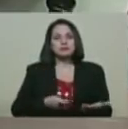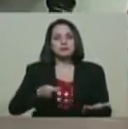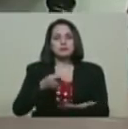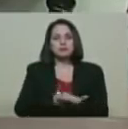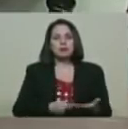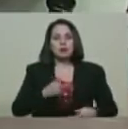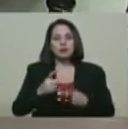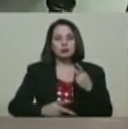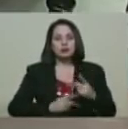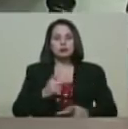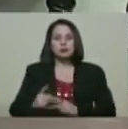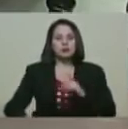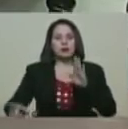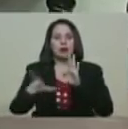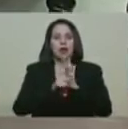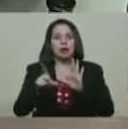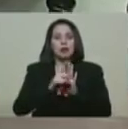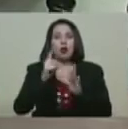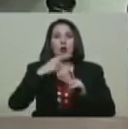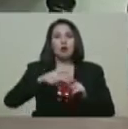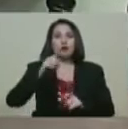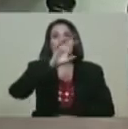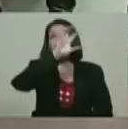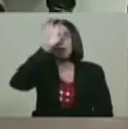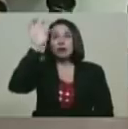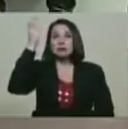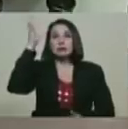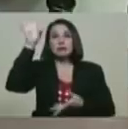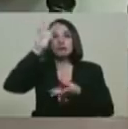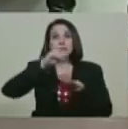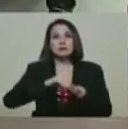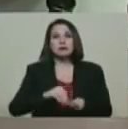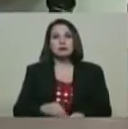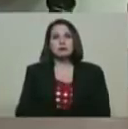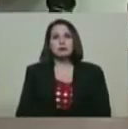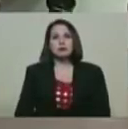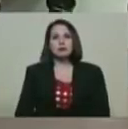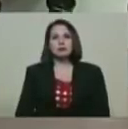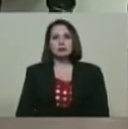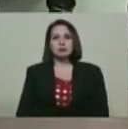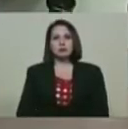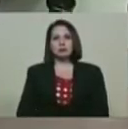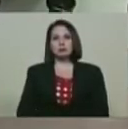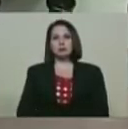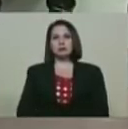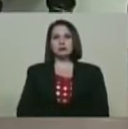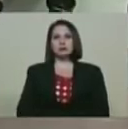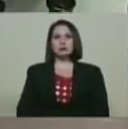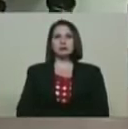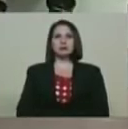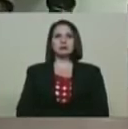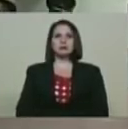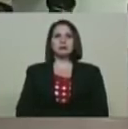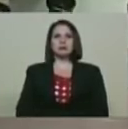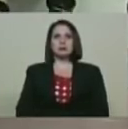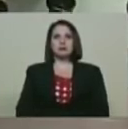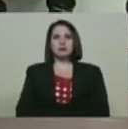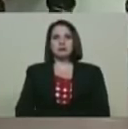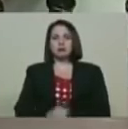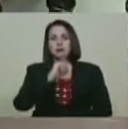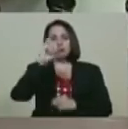productiva extranjera. Aquí yo tengo un resumen de las virtudes. Todo esto hay que explicarlo, Jorge